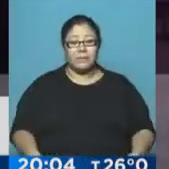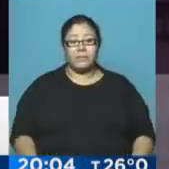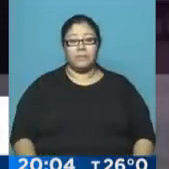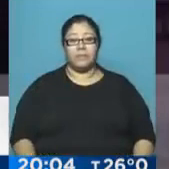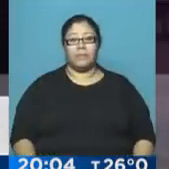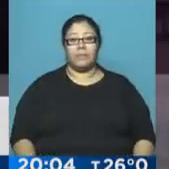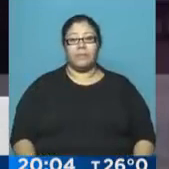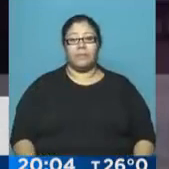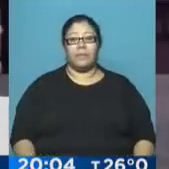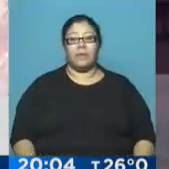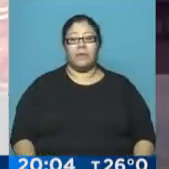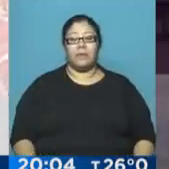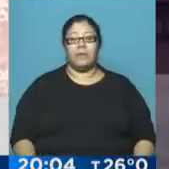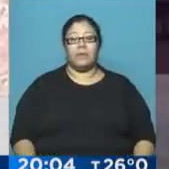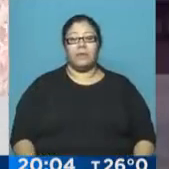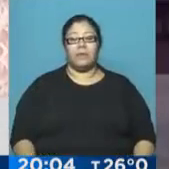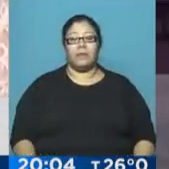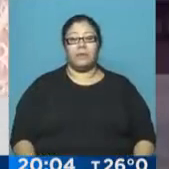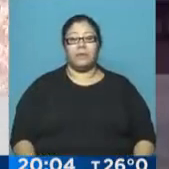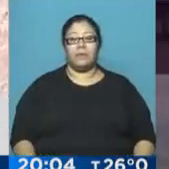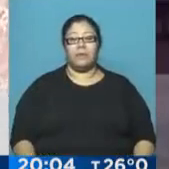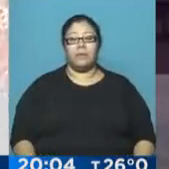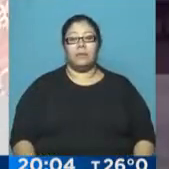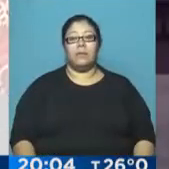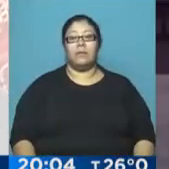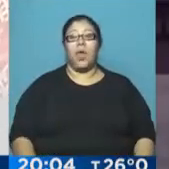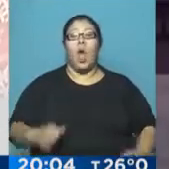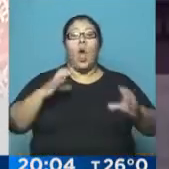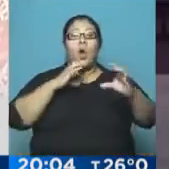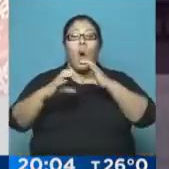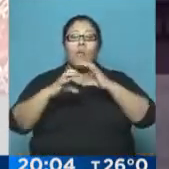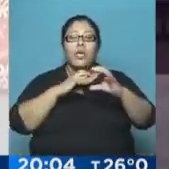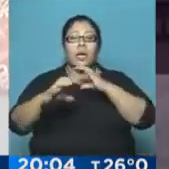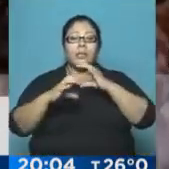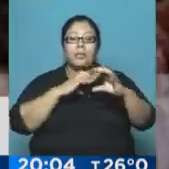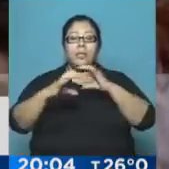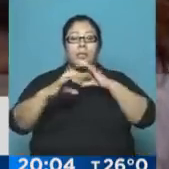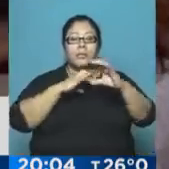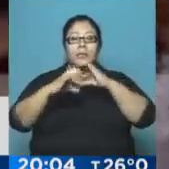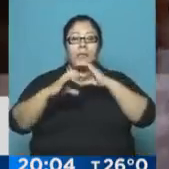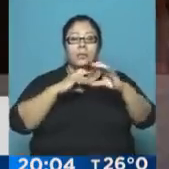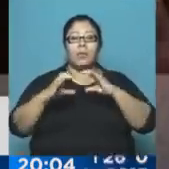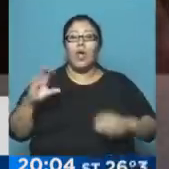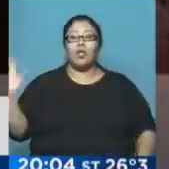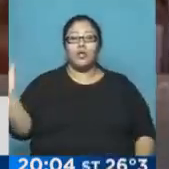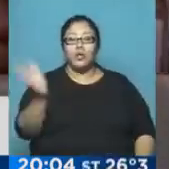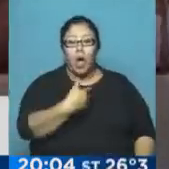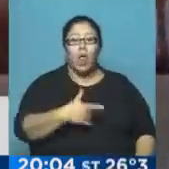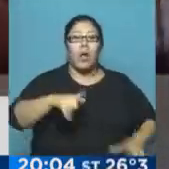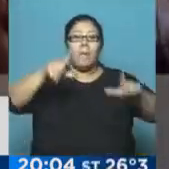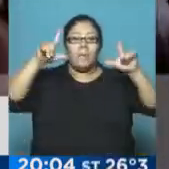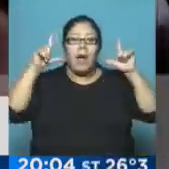con todos los medios de comunicación hegemónicos en